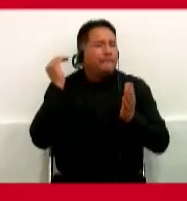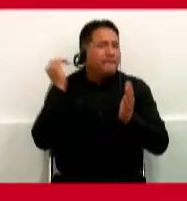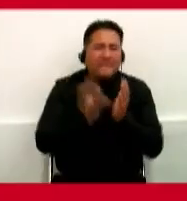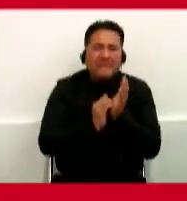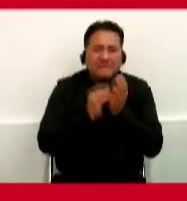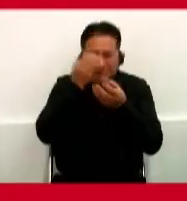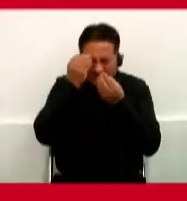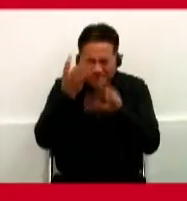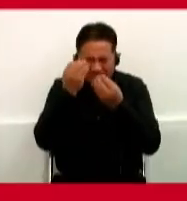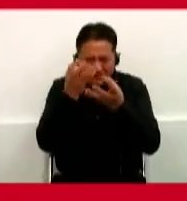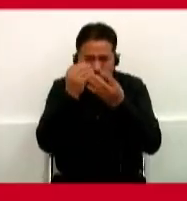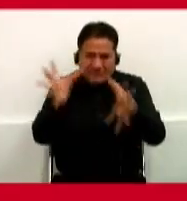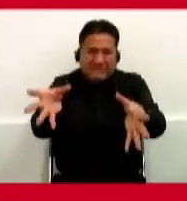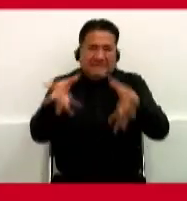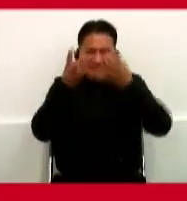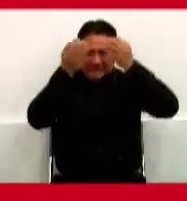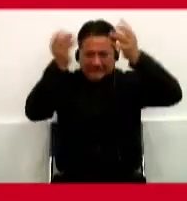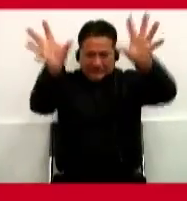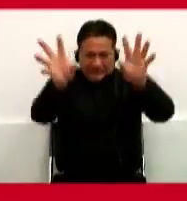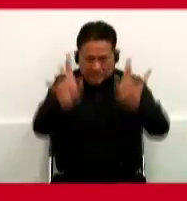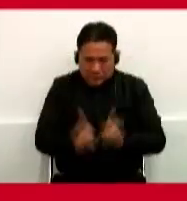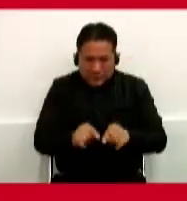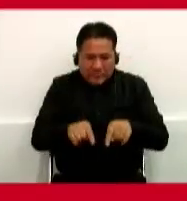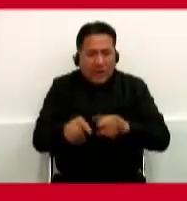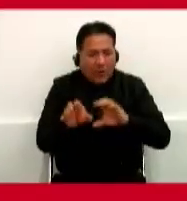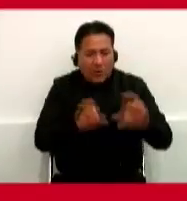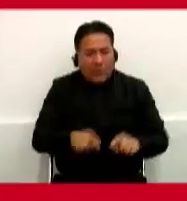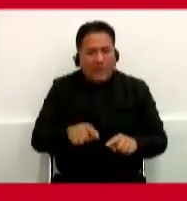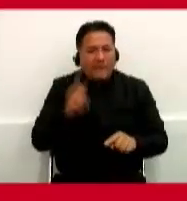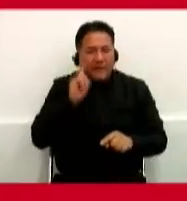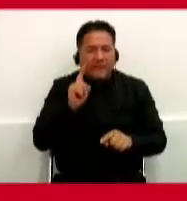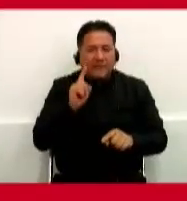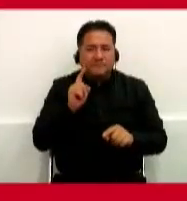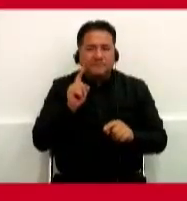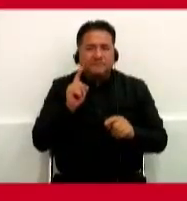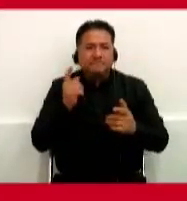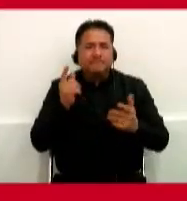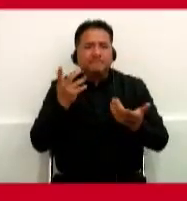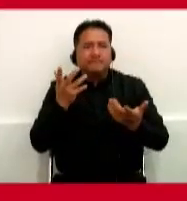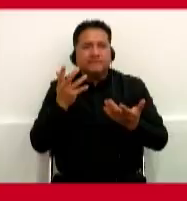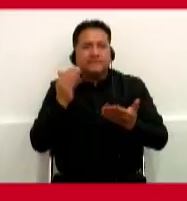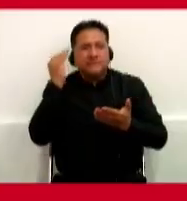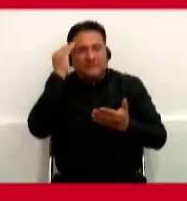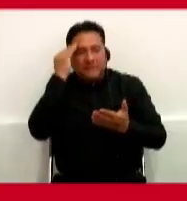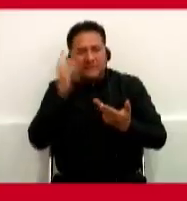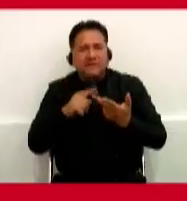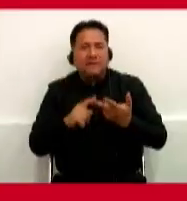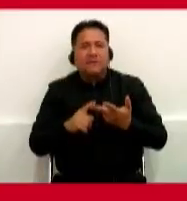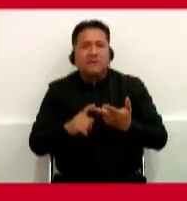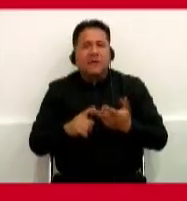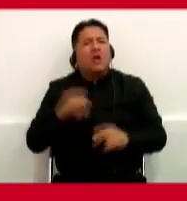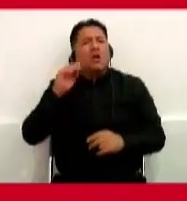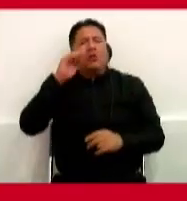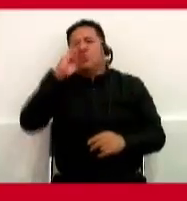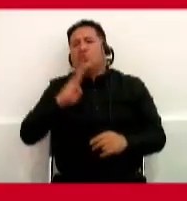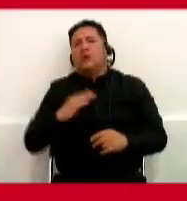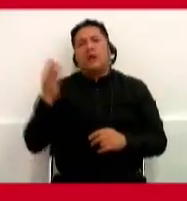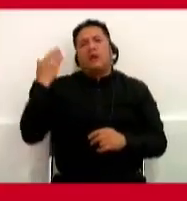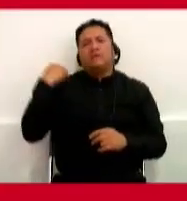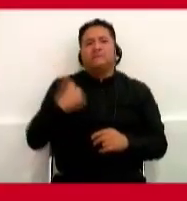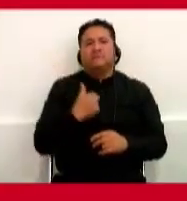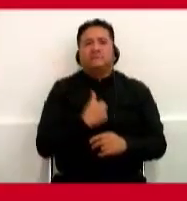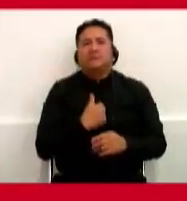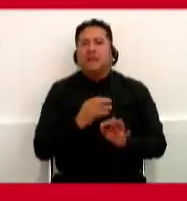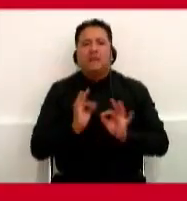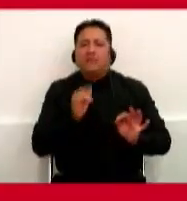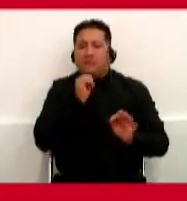hemos desarrollado ingeniería a distintos niveles, pero nunca nos hemos preparado o nunca nos hemos preocupado de